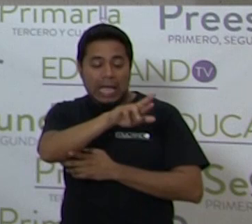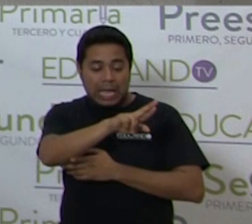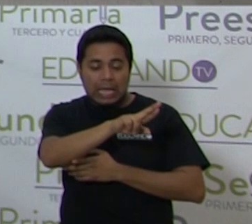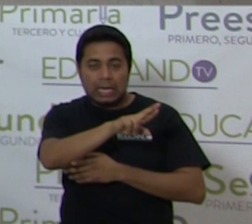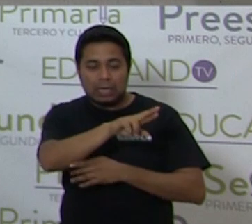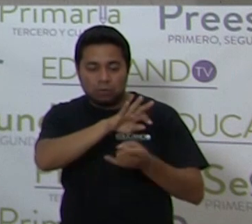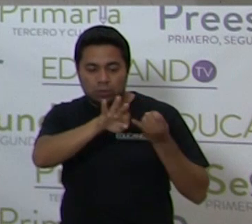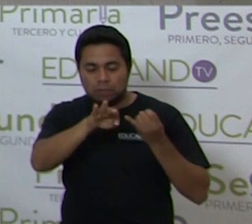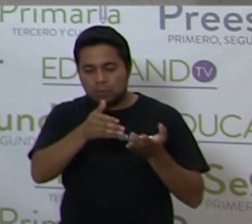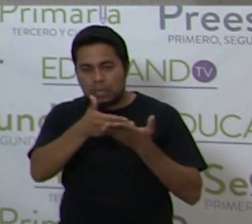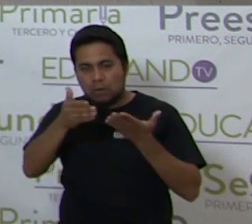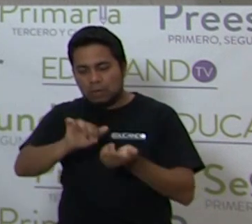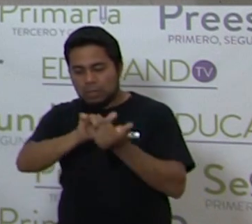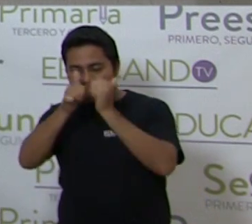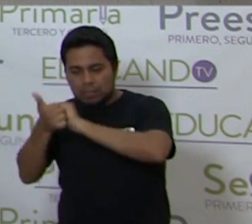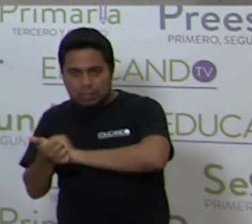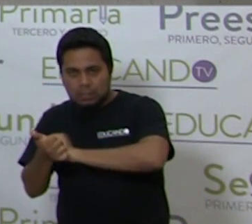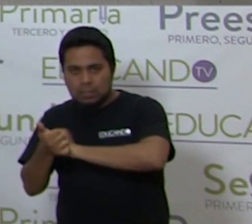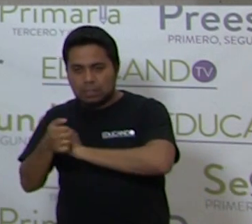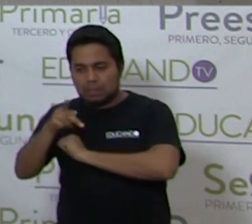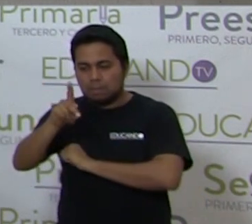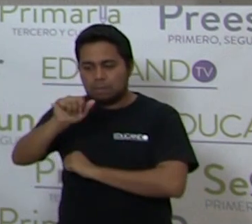a participio.